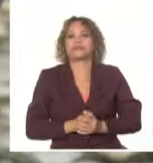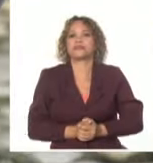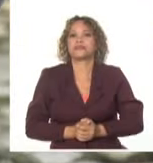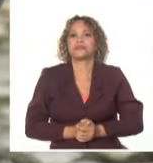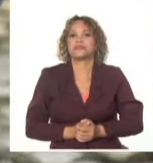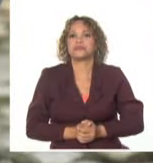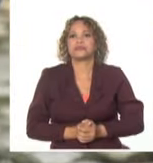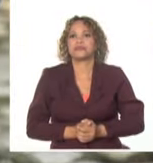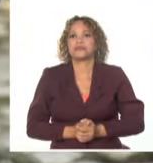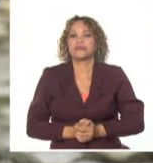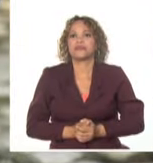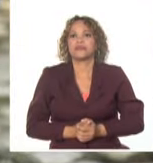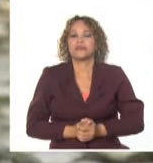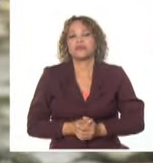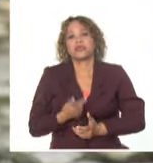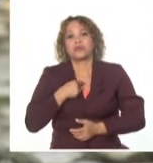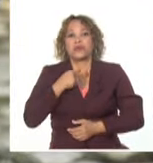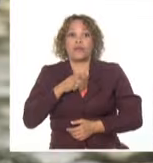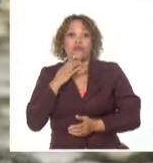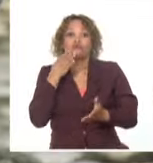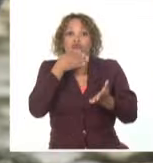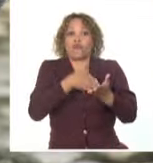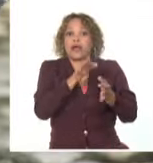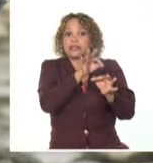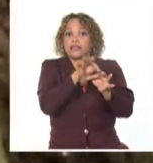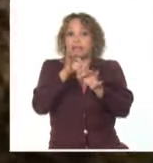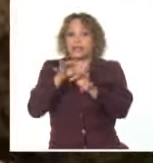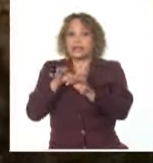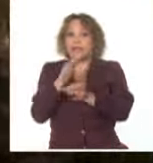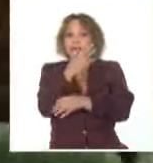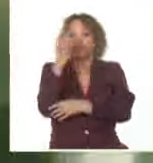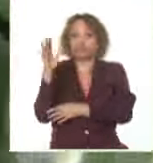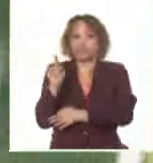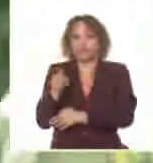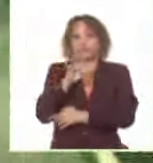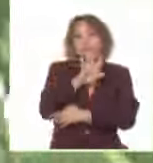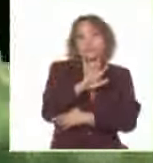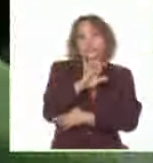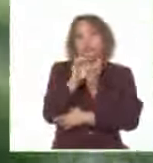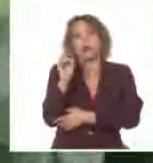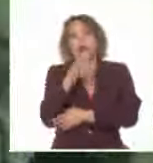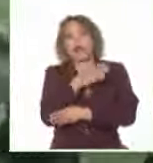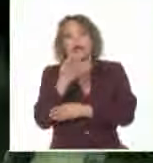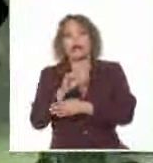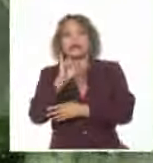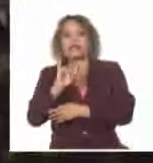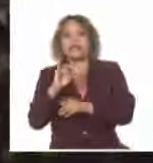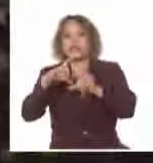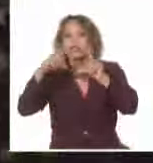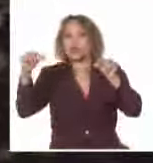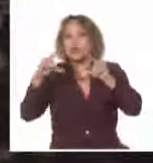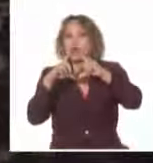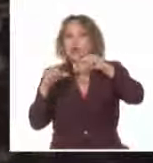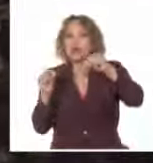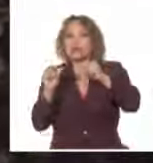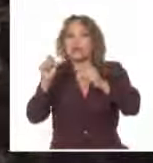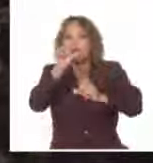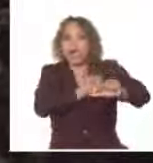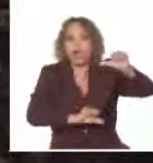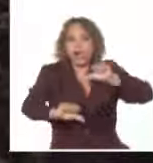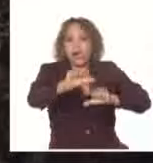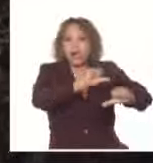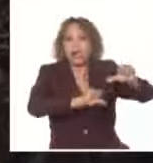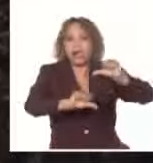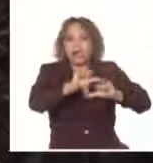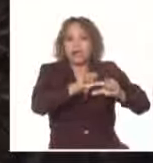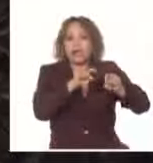Cuando tú vayas a sembrar las plantaciones, que debe ser de 5 a 7 pares de hoja, le echa materia orgánica compuesta